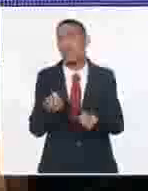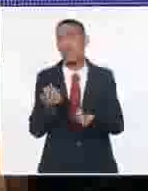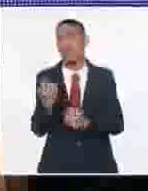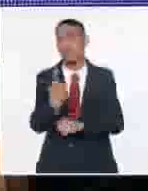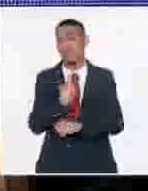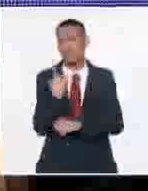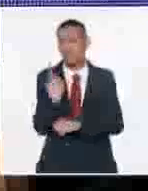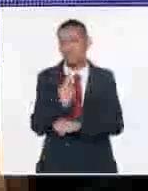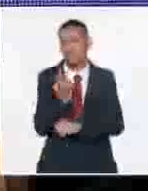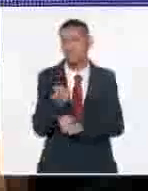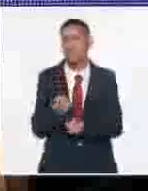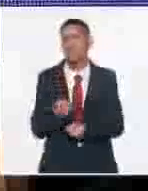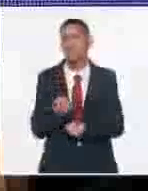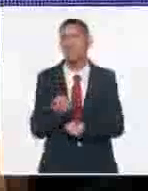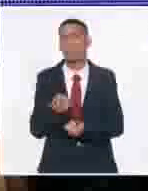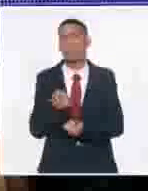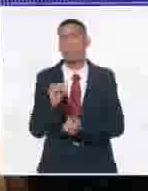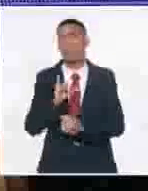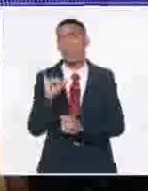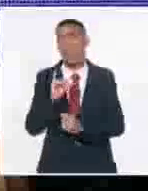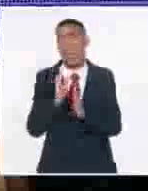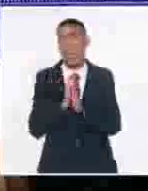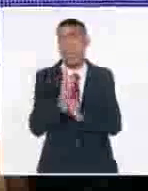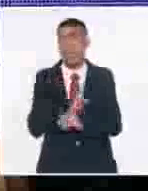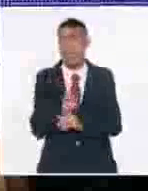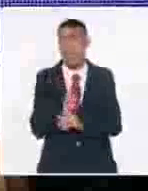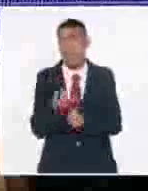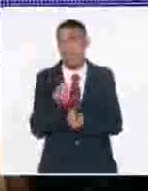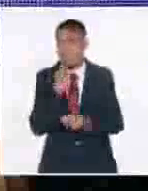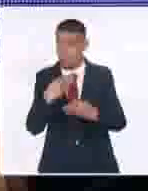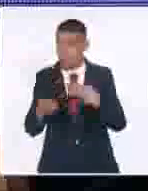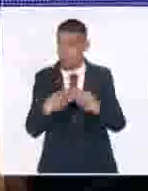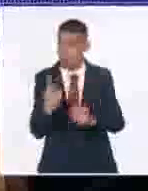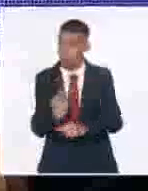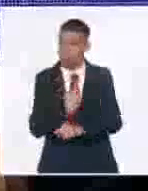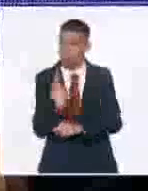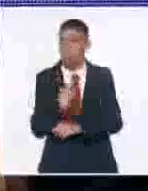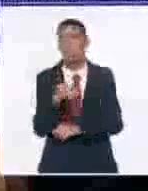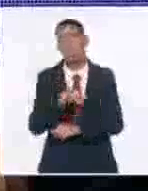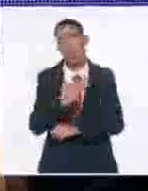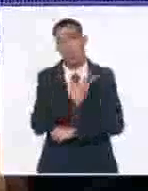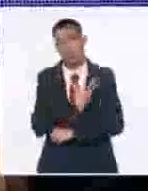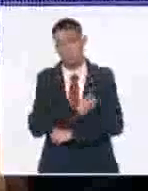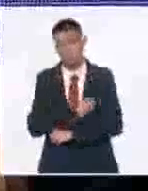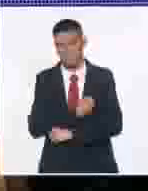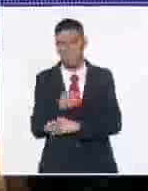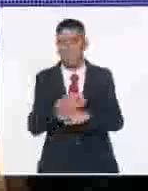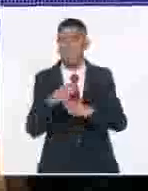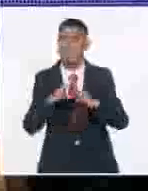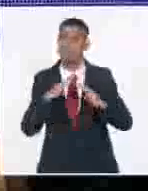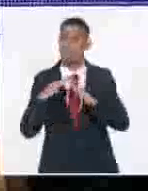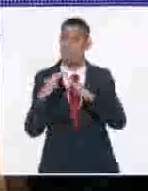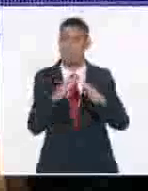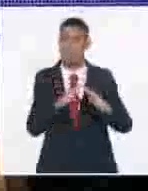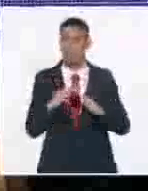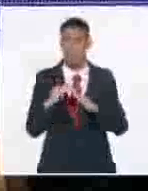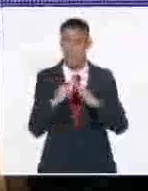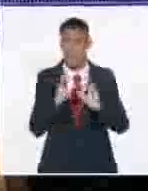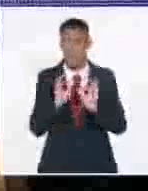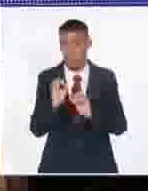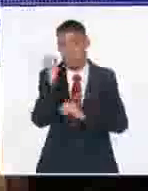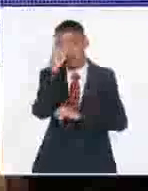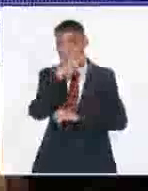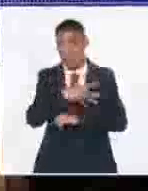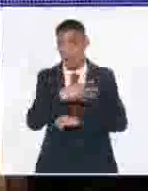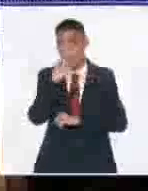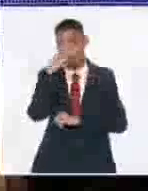o fe religiosa. Compartimos el dolor de las comunidades árabe y hebrea de